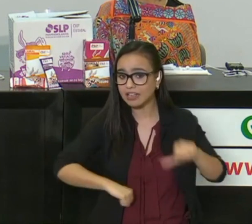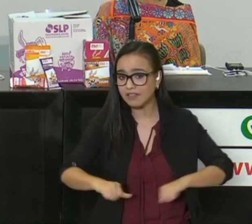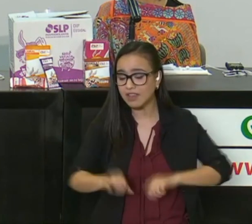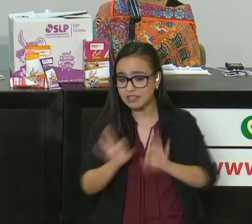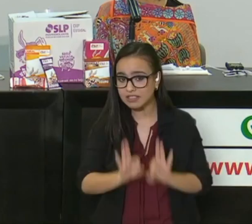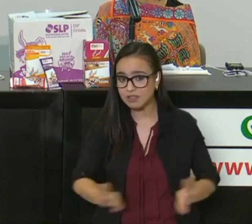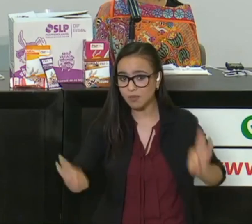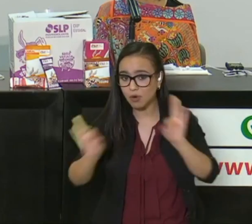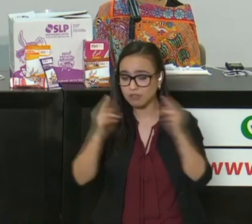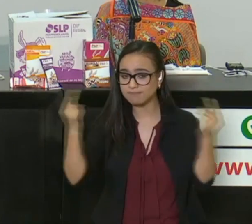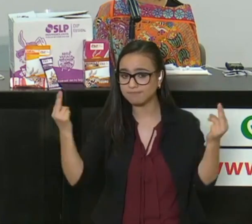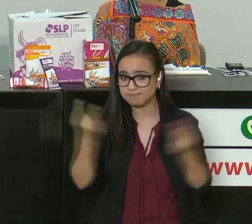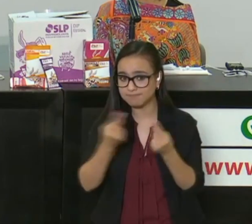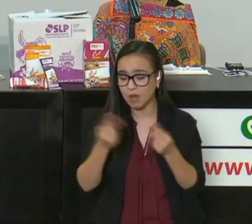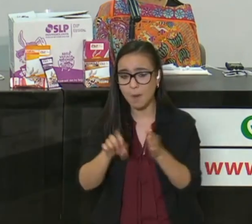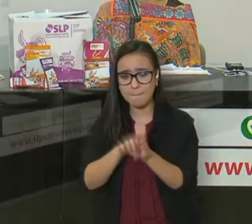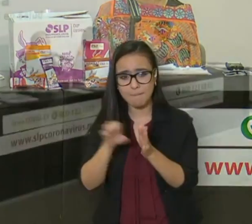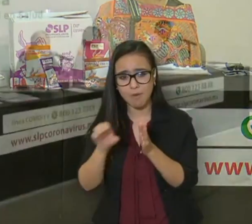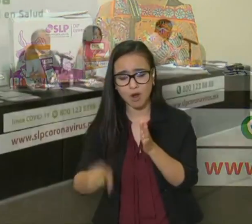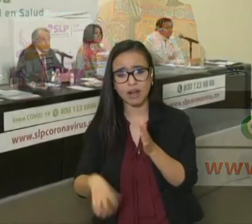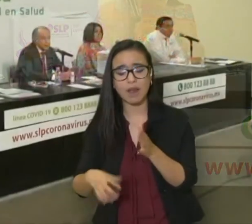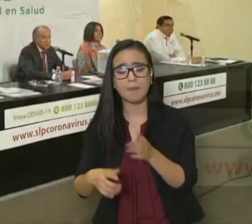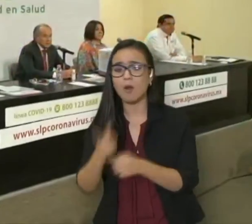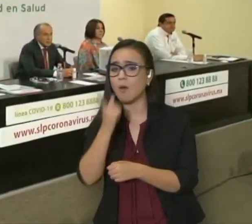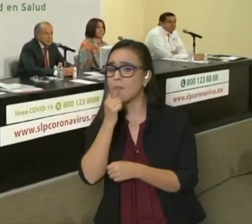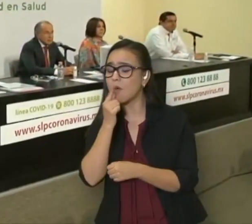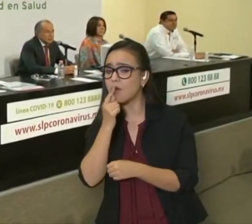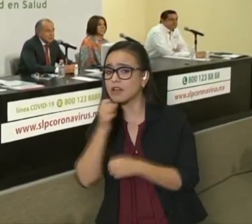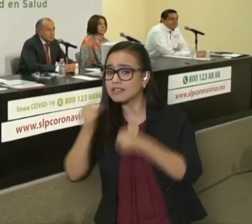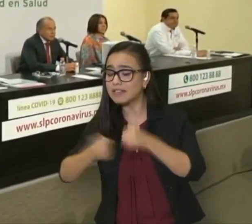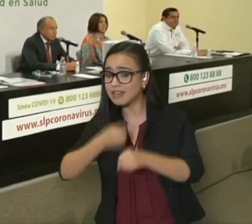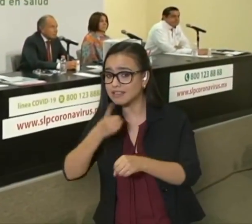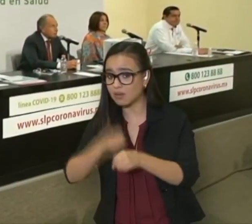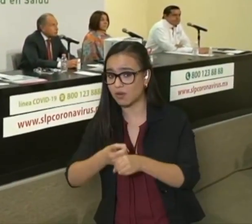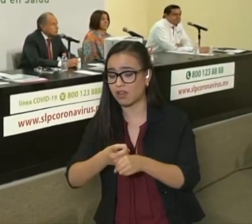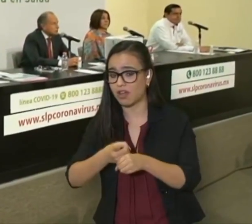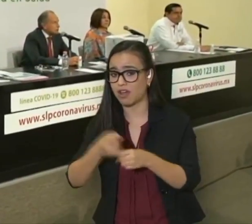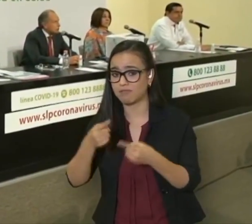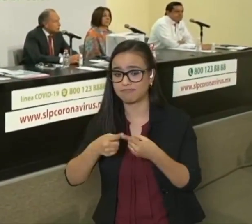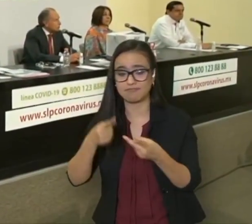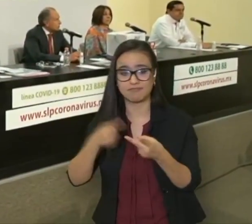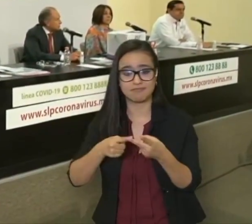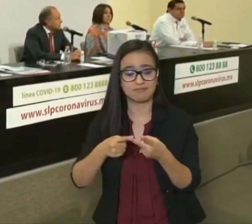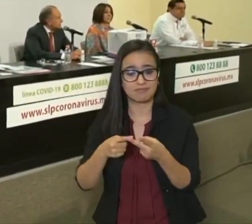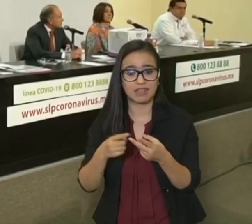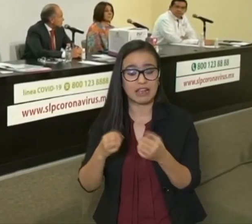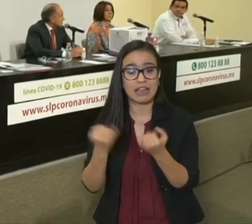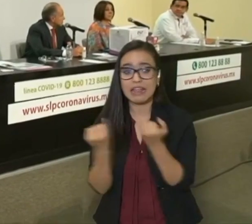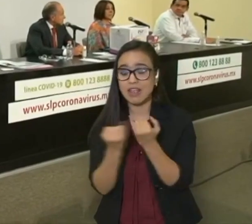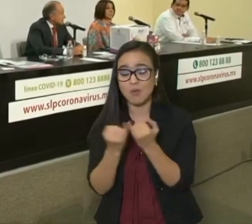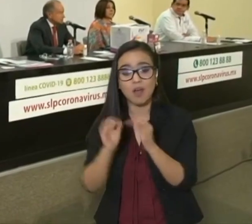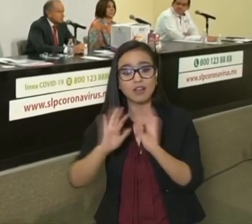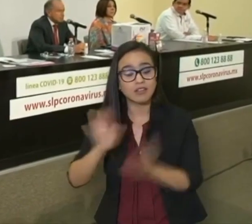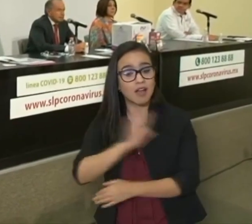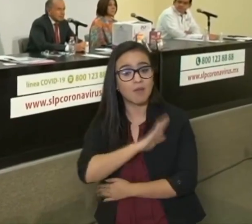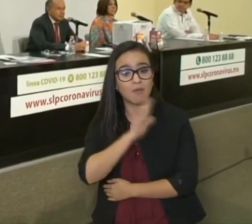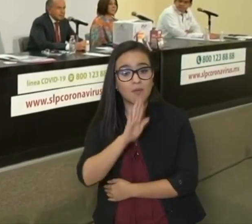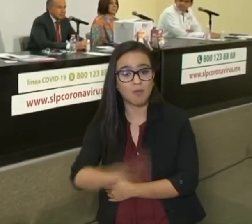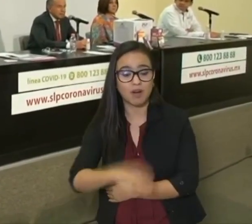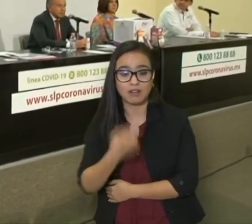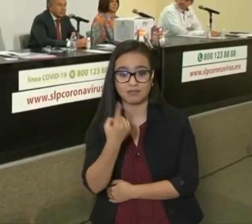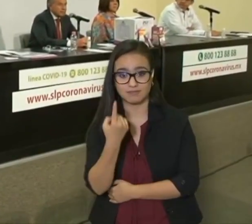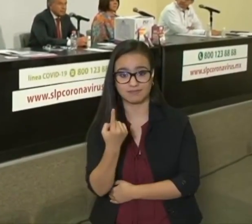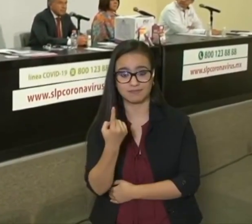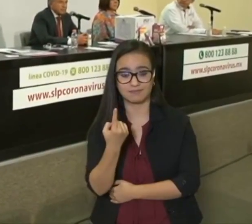se está llevando a cabo como por ejemplo en materia de seguridad y también allí hemos tenido un fallecido este a